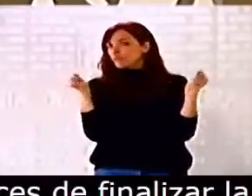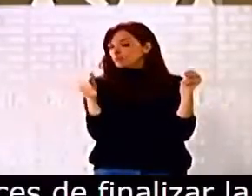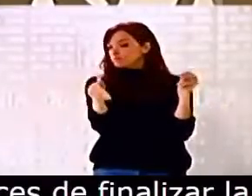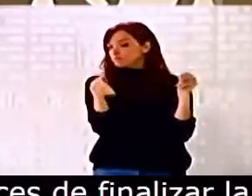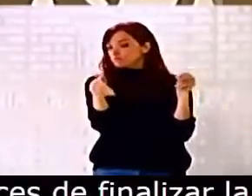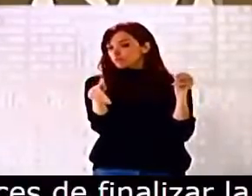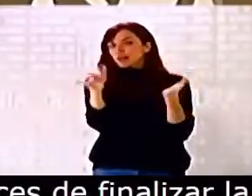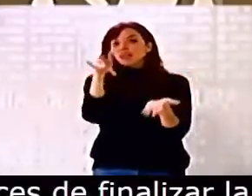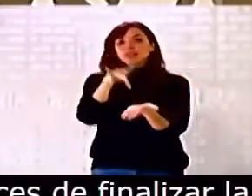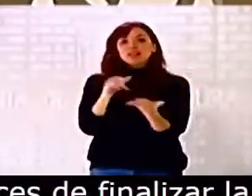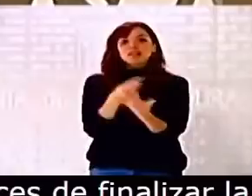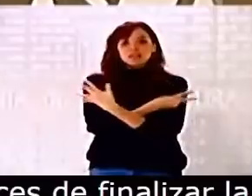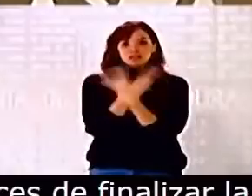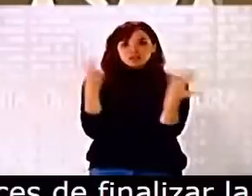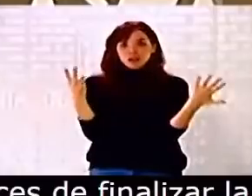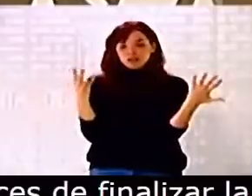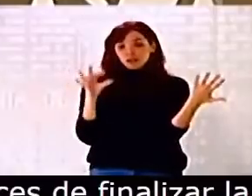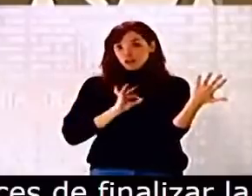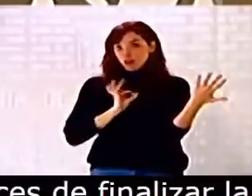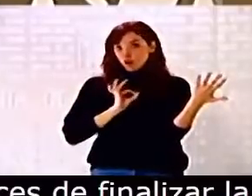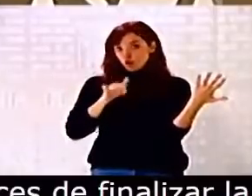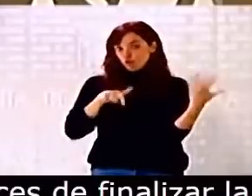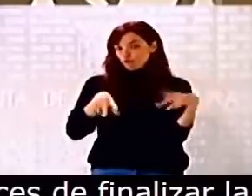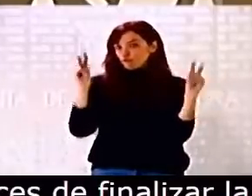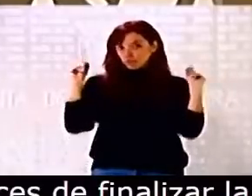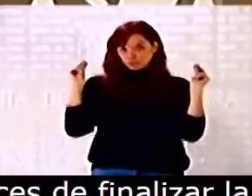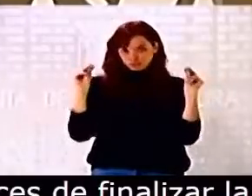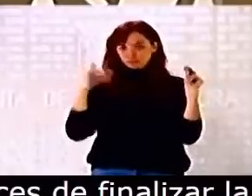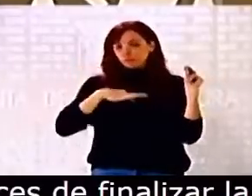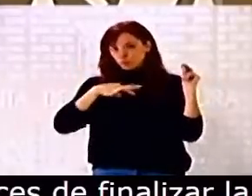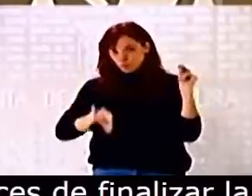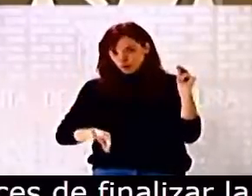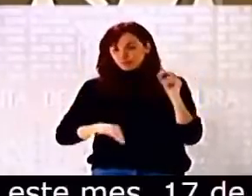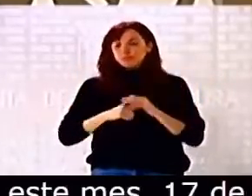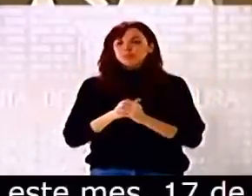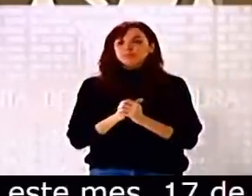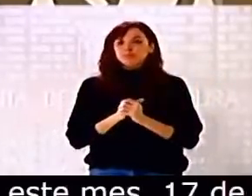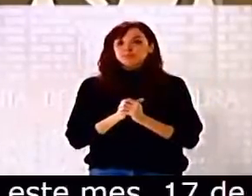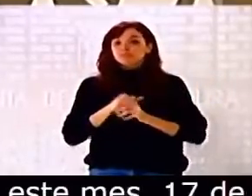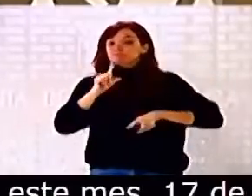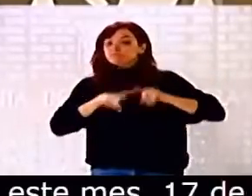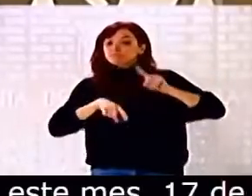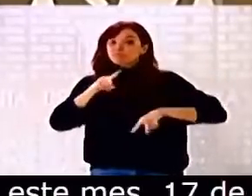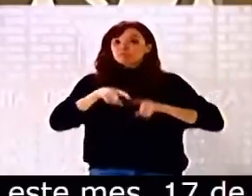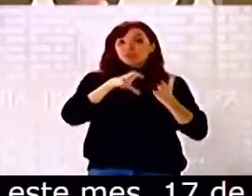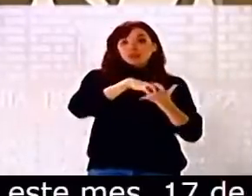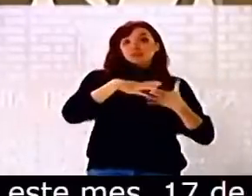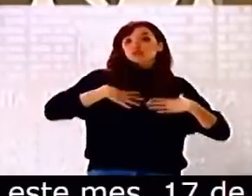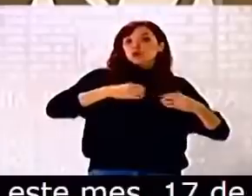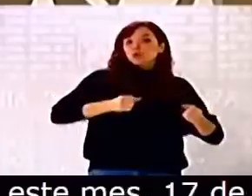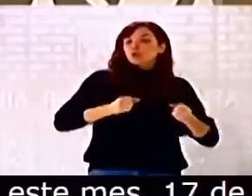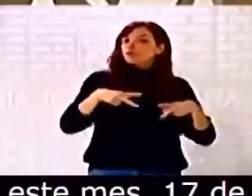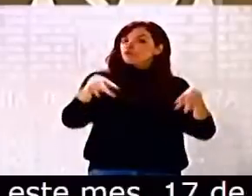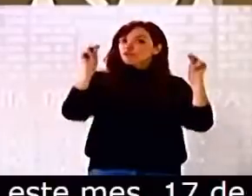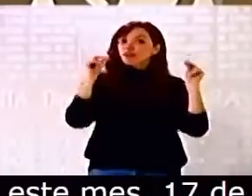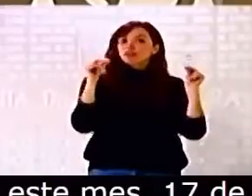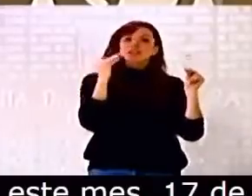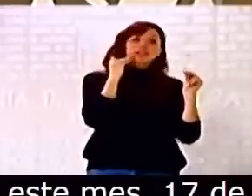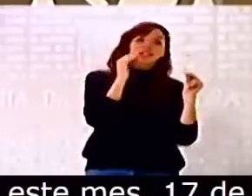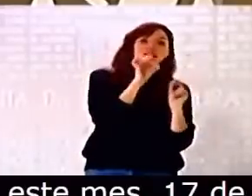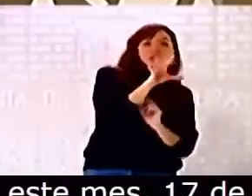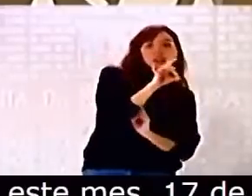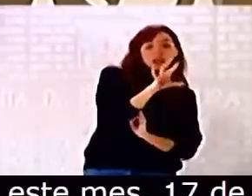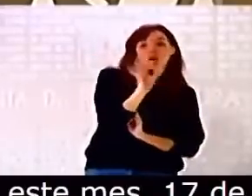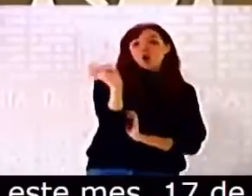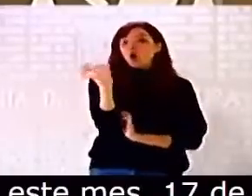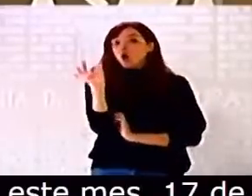el día 17 de este mes, 17 de enero. Algunas áreas de salud la terminarán el día 15, otras la